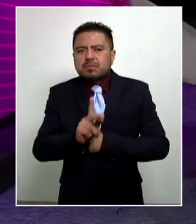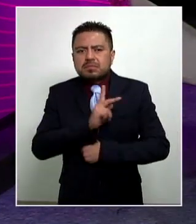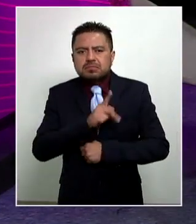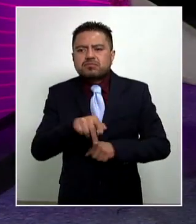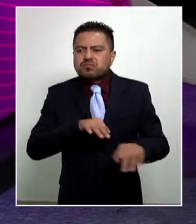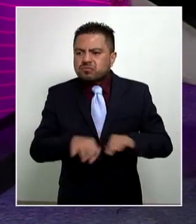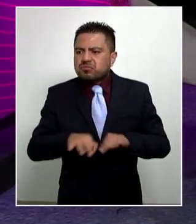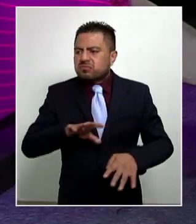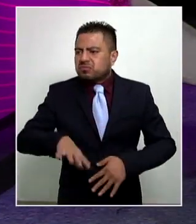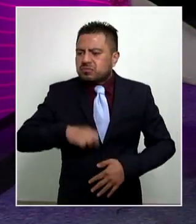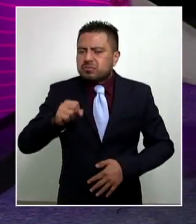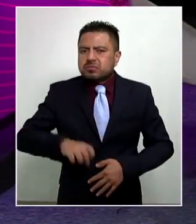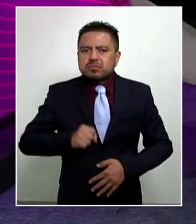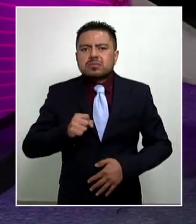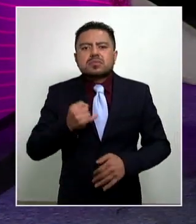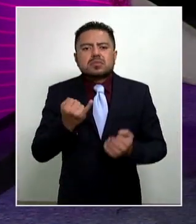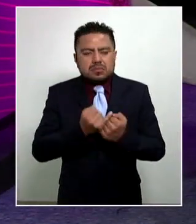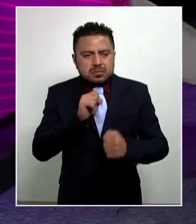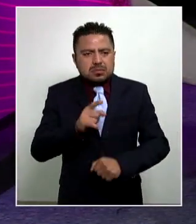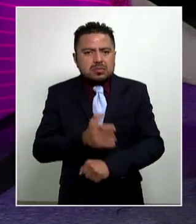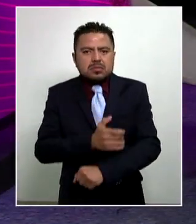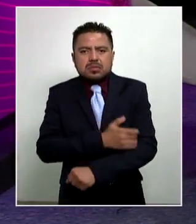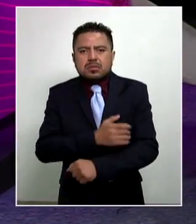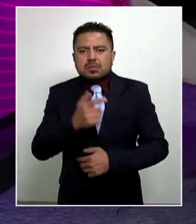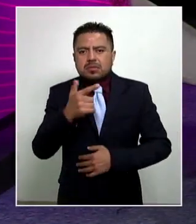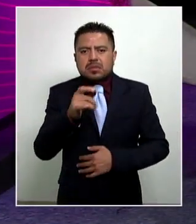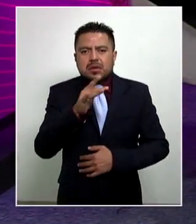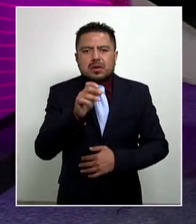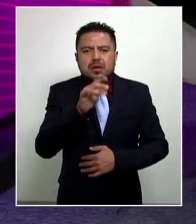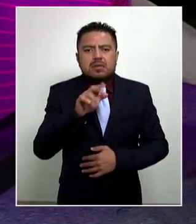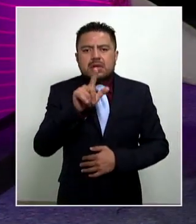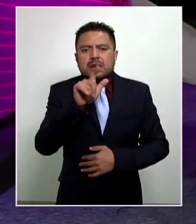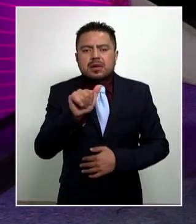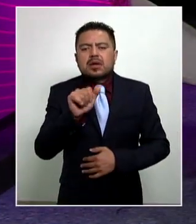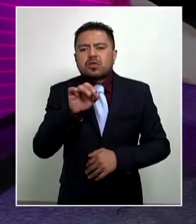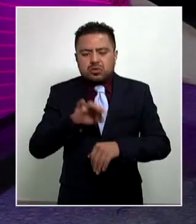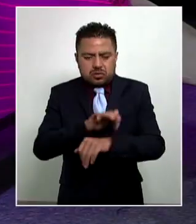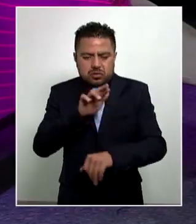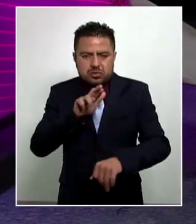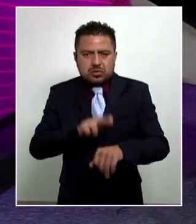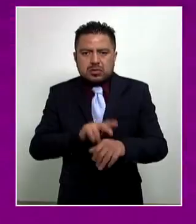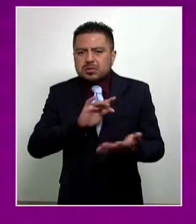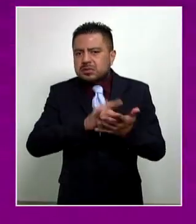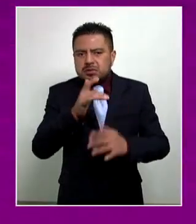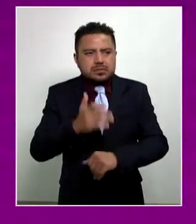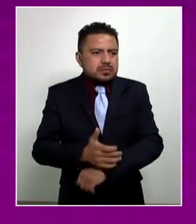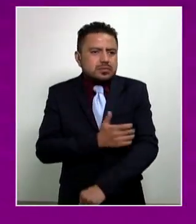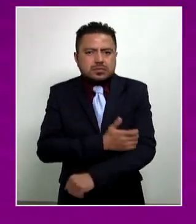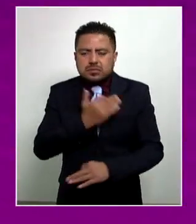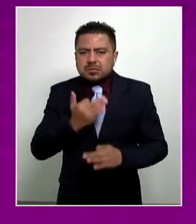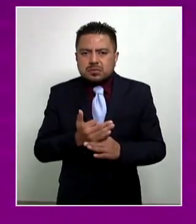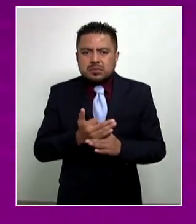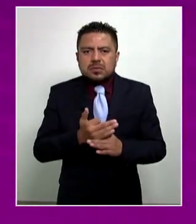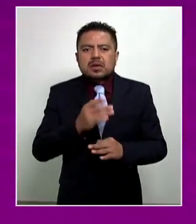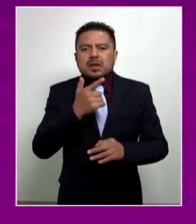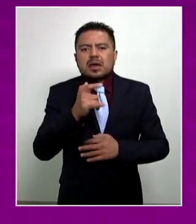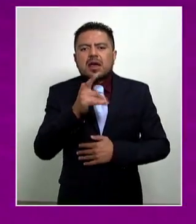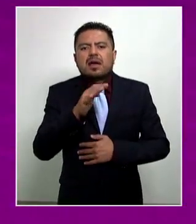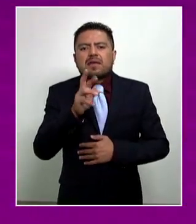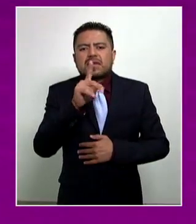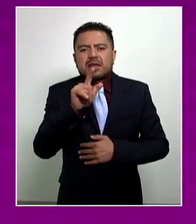que desempeñas. También nos acompaña Gabriela Iturralde. Doctora, muchas gracias por estar aquí con nosotros. Gabriela